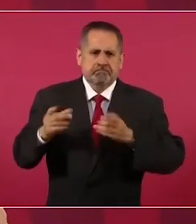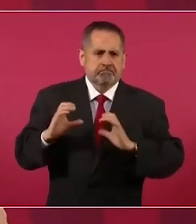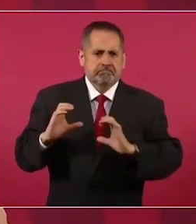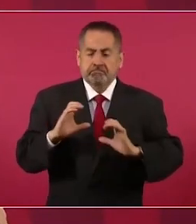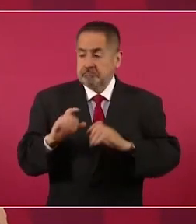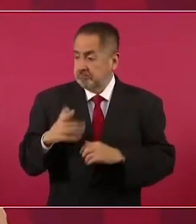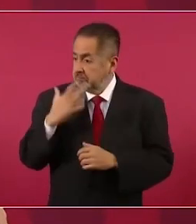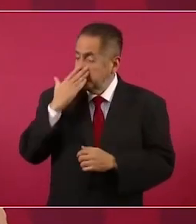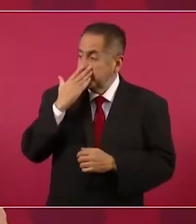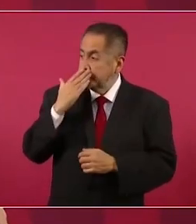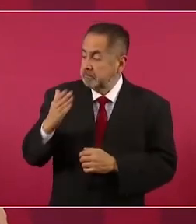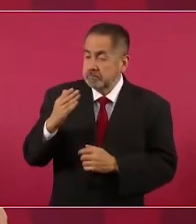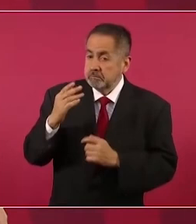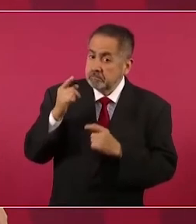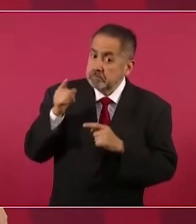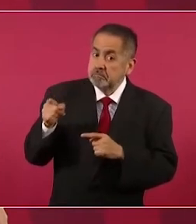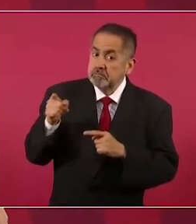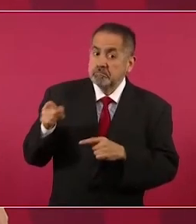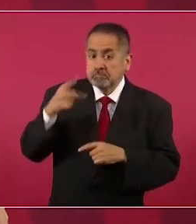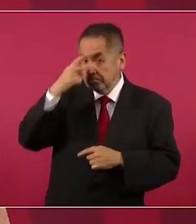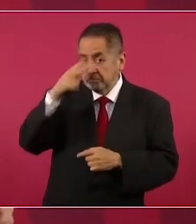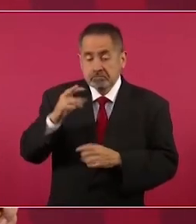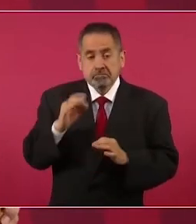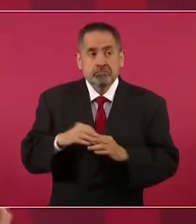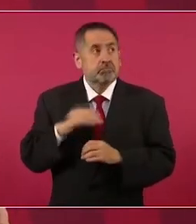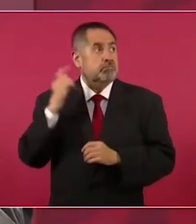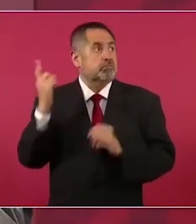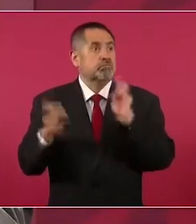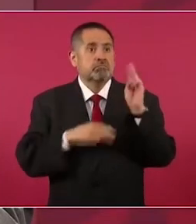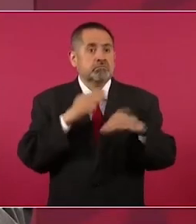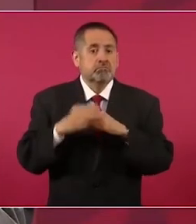la crisis